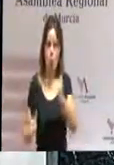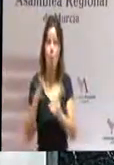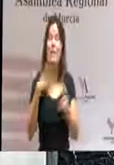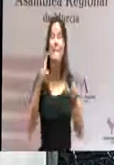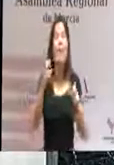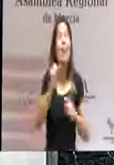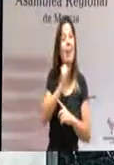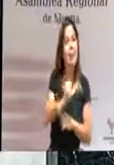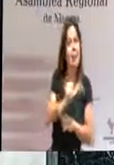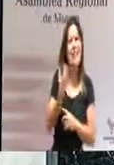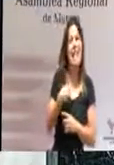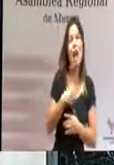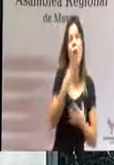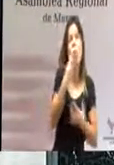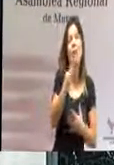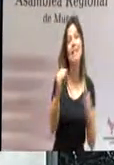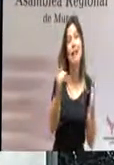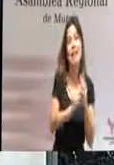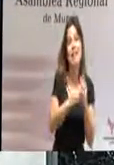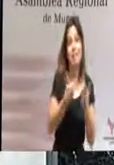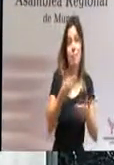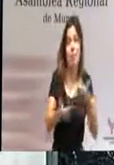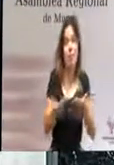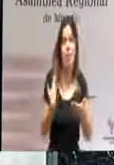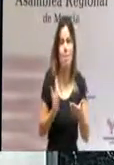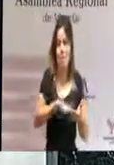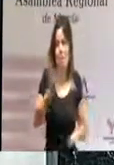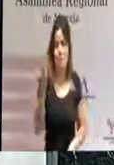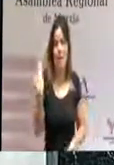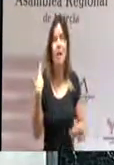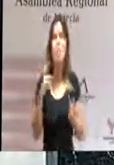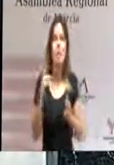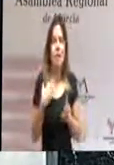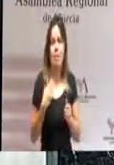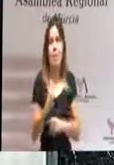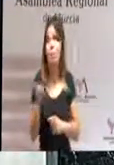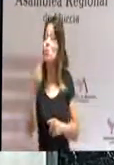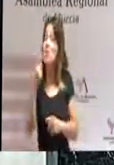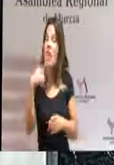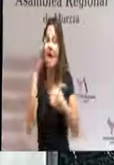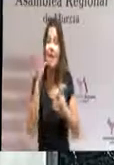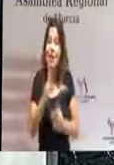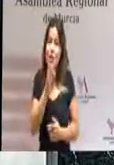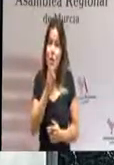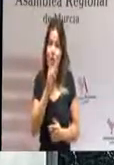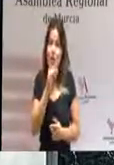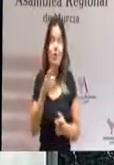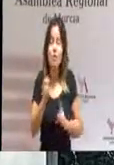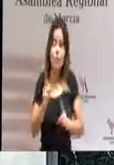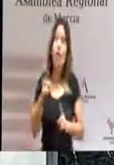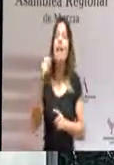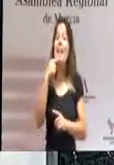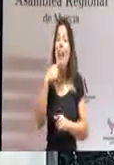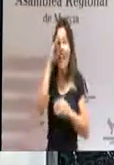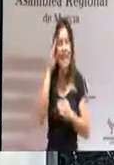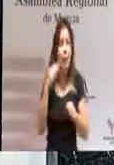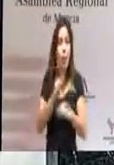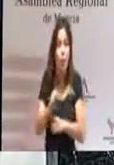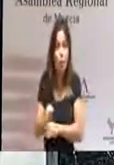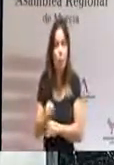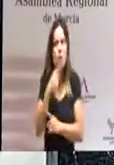de 40.000 solicitudes y miles de prestaciones. Usted dice que no están atendidas. Bueno, pues, ¿que están atendidas? Pues hay una lista de espera,